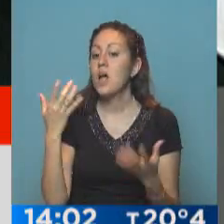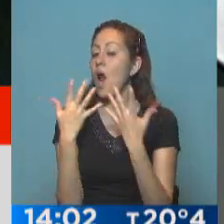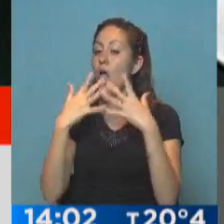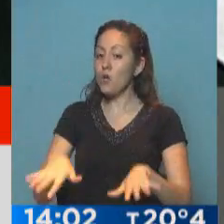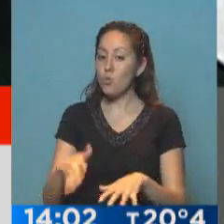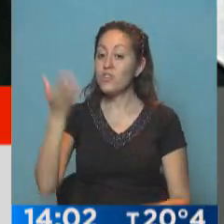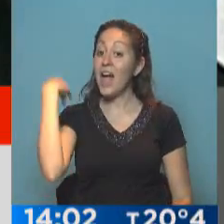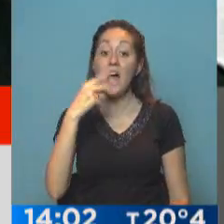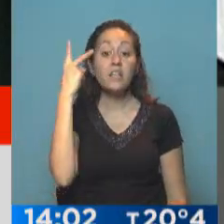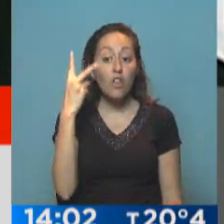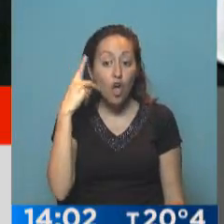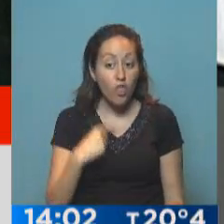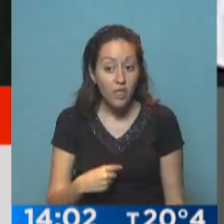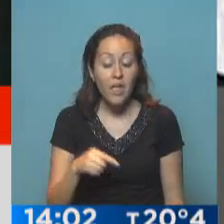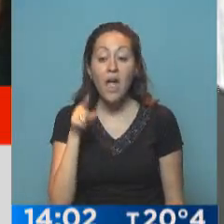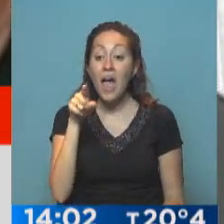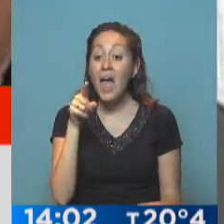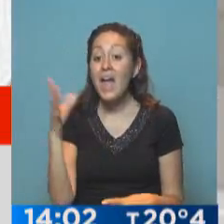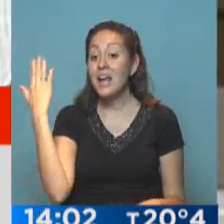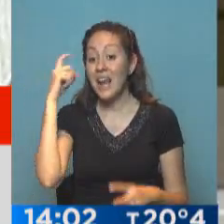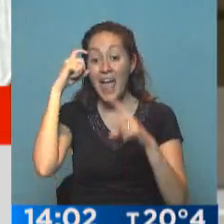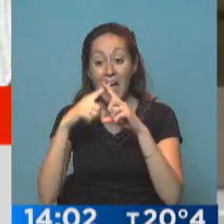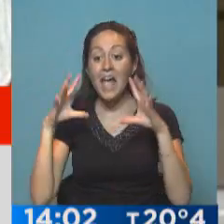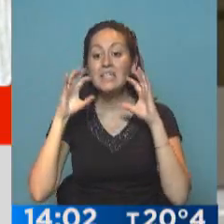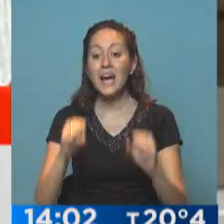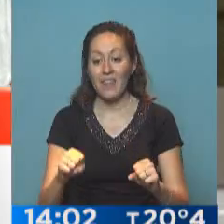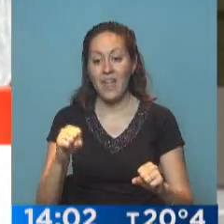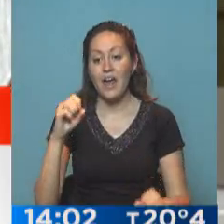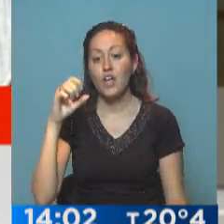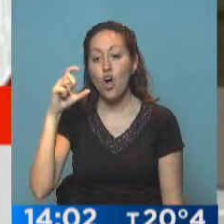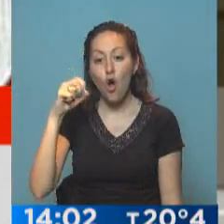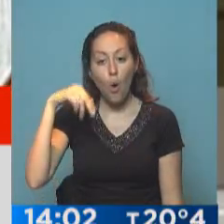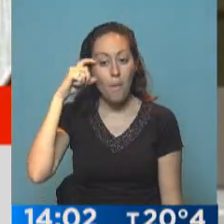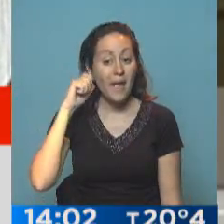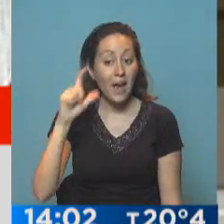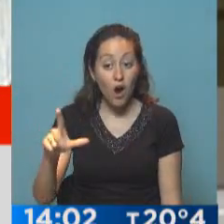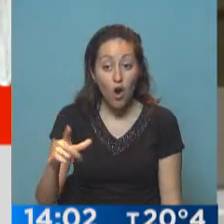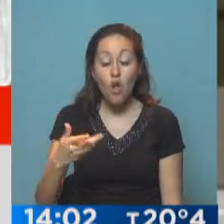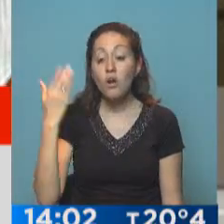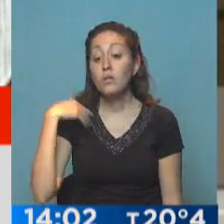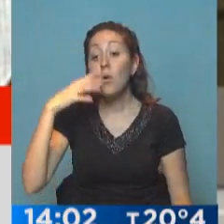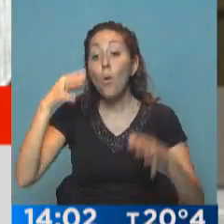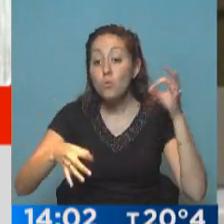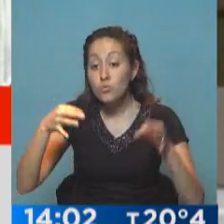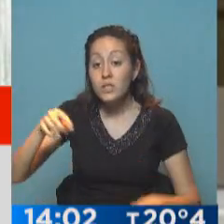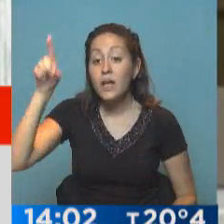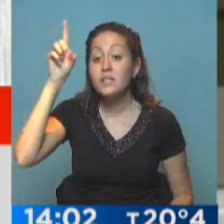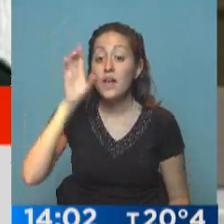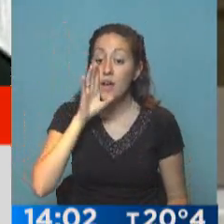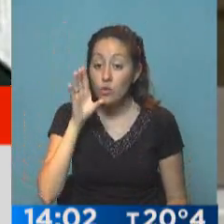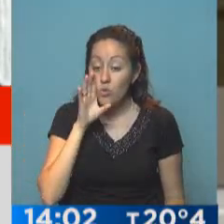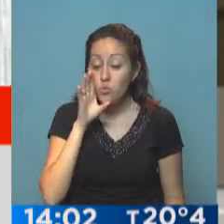exactamente 2 días como secretario de la Conmebol, teniendo en cuenta y algún dato de que la justicia de los Estados Unidos